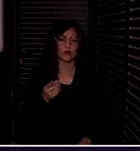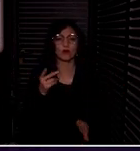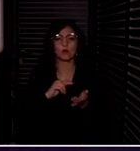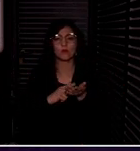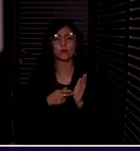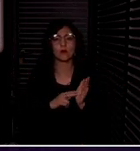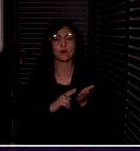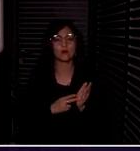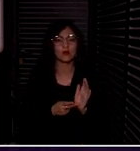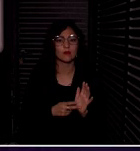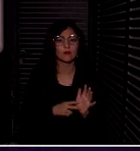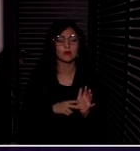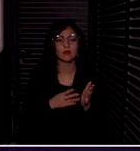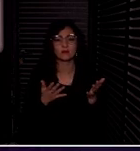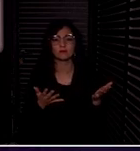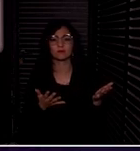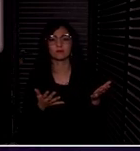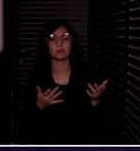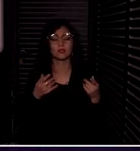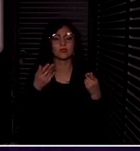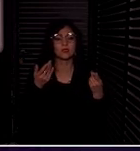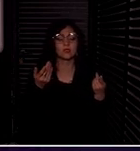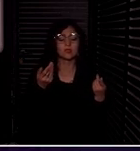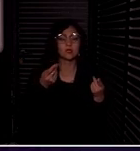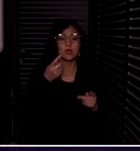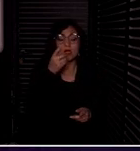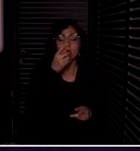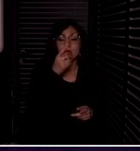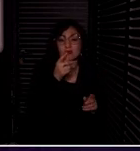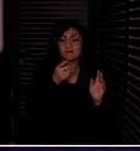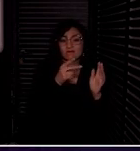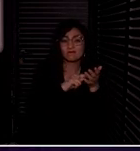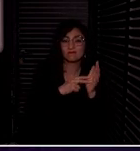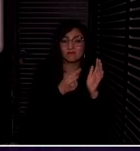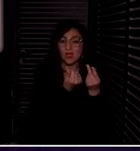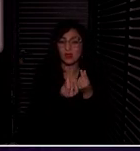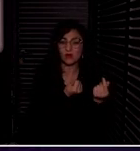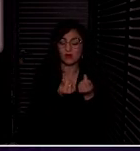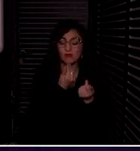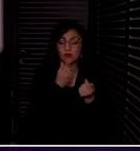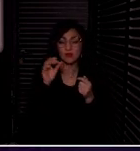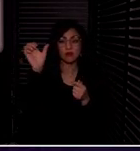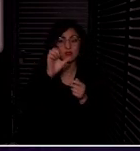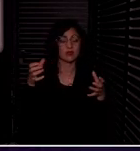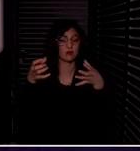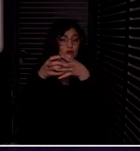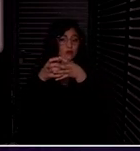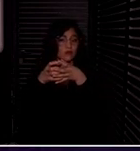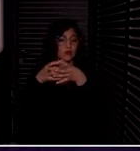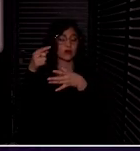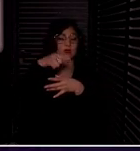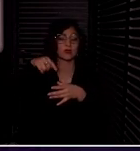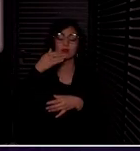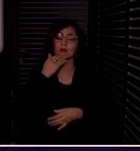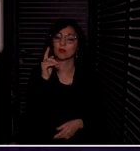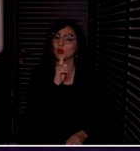como el Brexit, que han supuesto grave perjuicio económico al propio proyecto de la Unión Europea, pero también por incumplimiento de normativas reguladoras